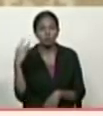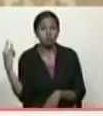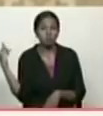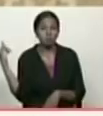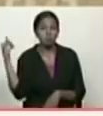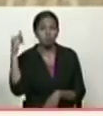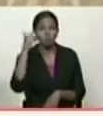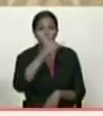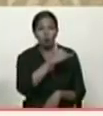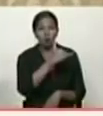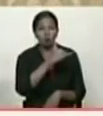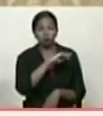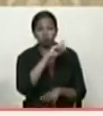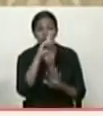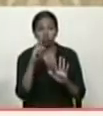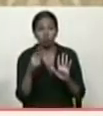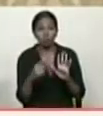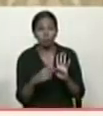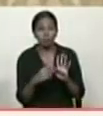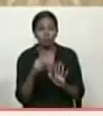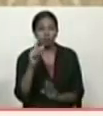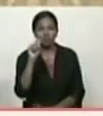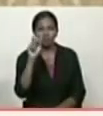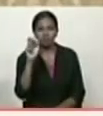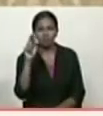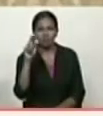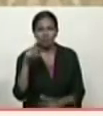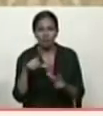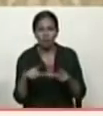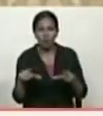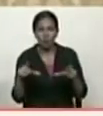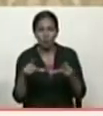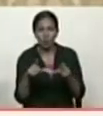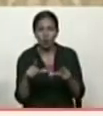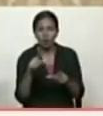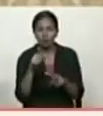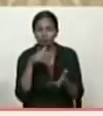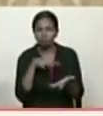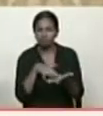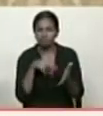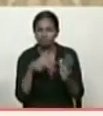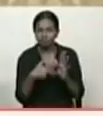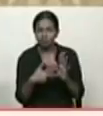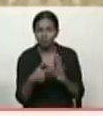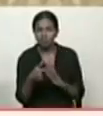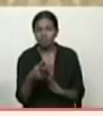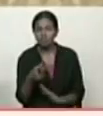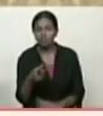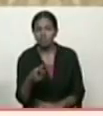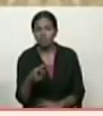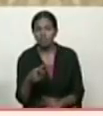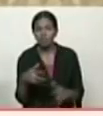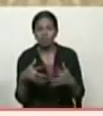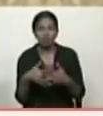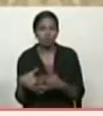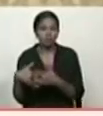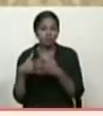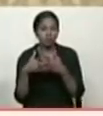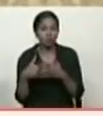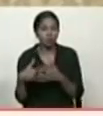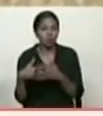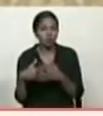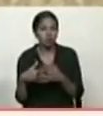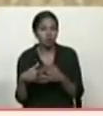procedente desde Teherán. Sobre ese vuelo, el senador estadounidense Rubio dijo